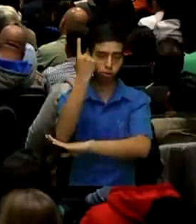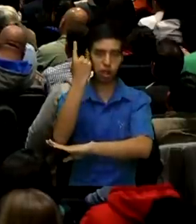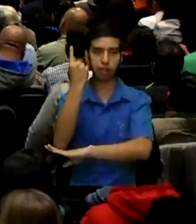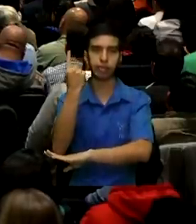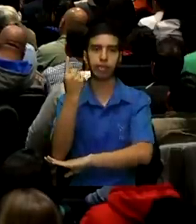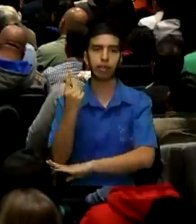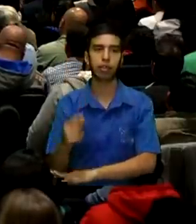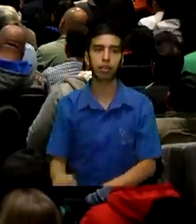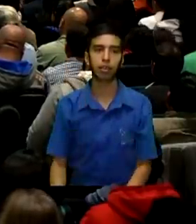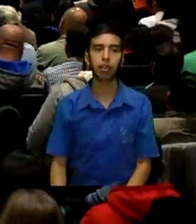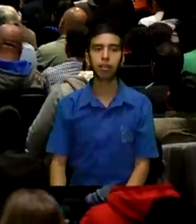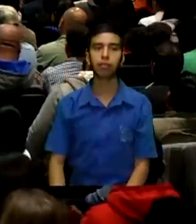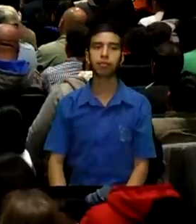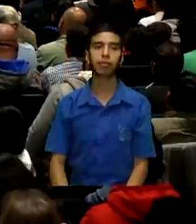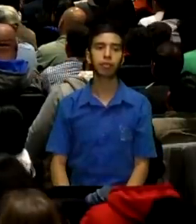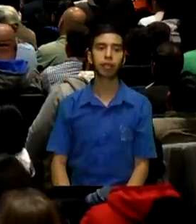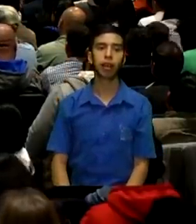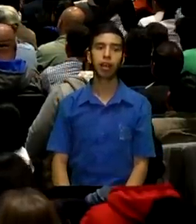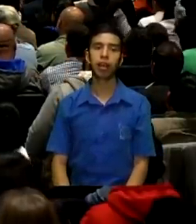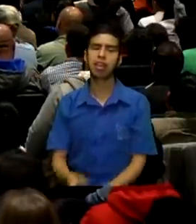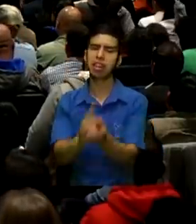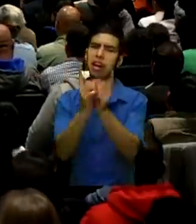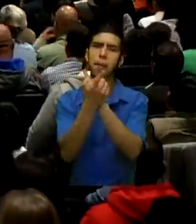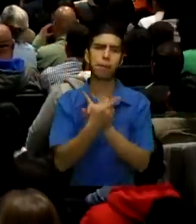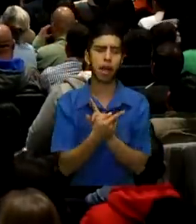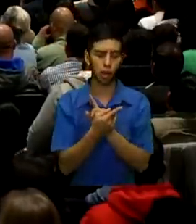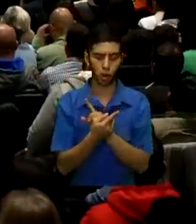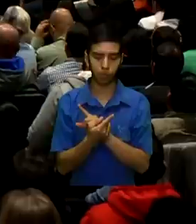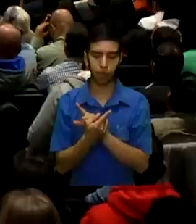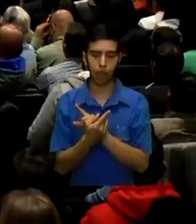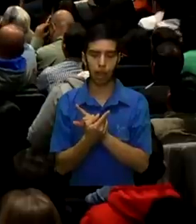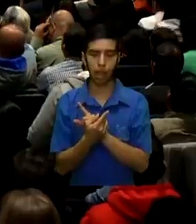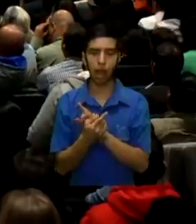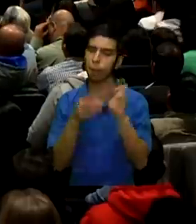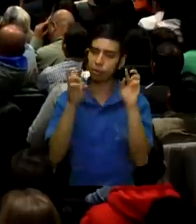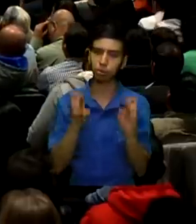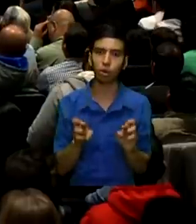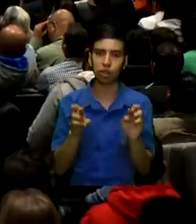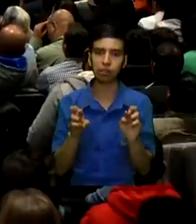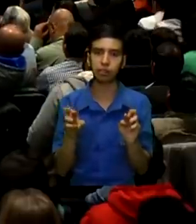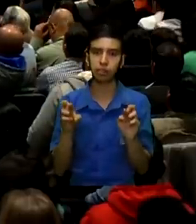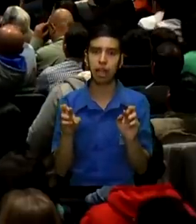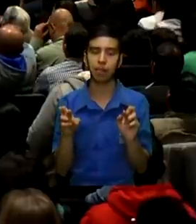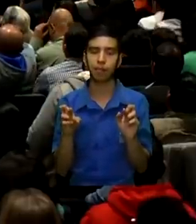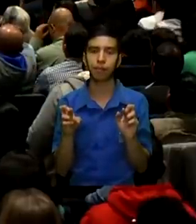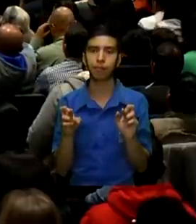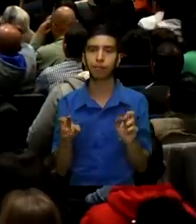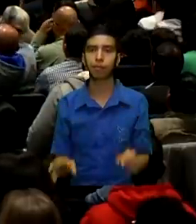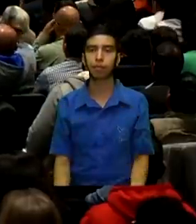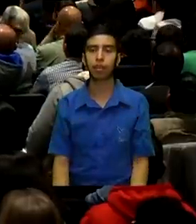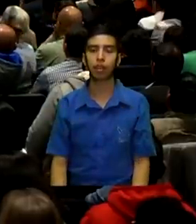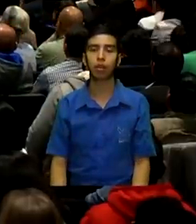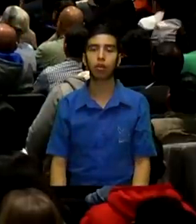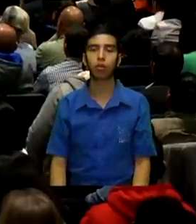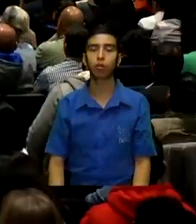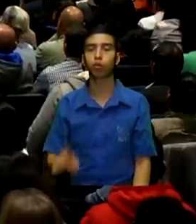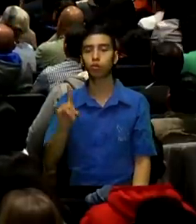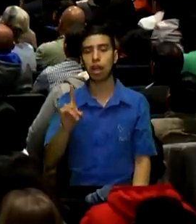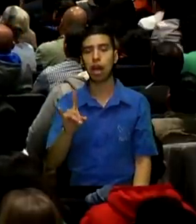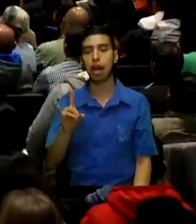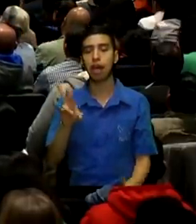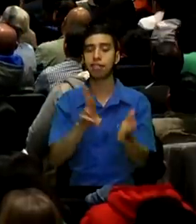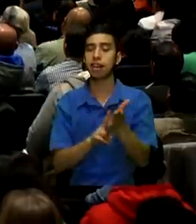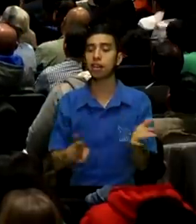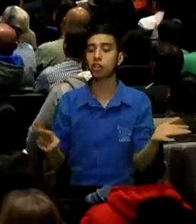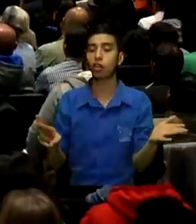súper consagrada y súper religiosa. Y se oficializó la religión imperial. Ya no persigan a los